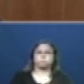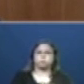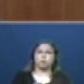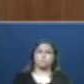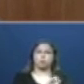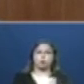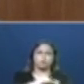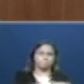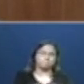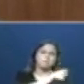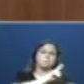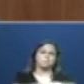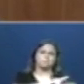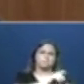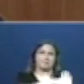la